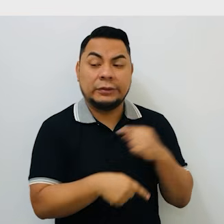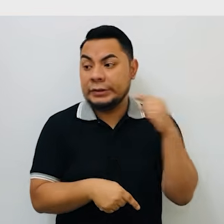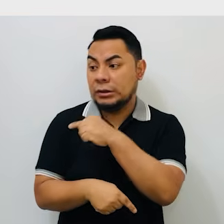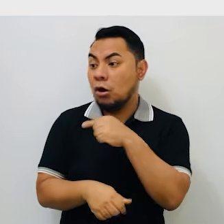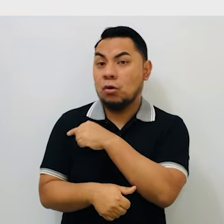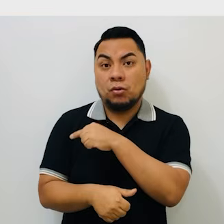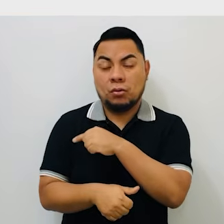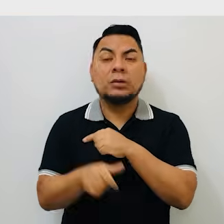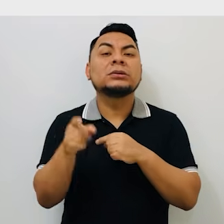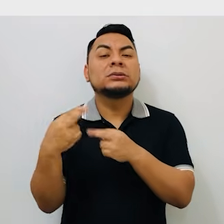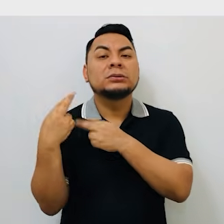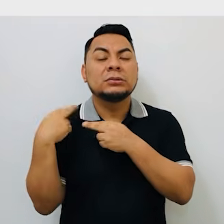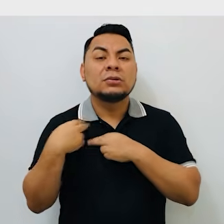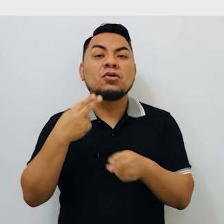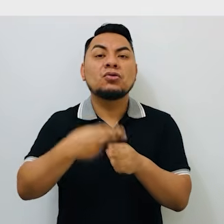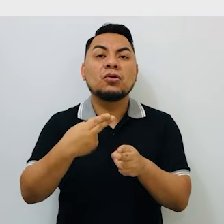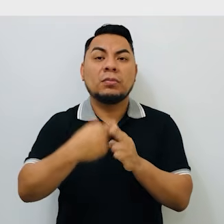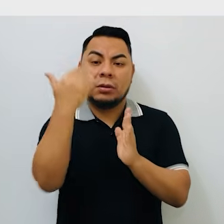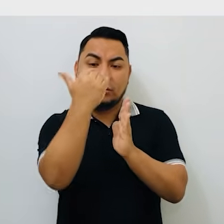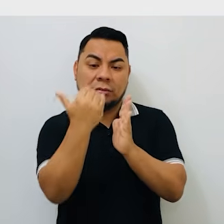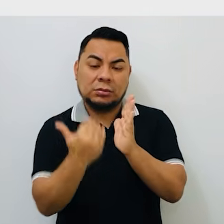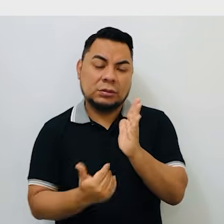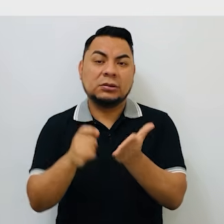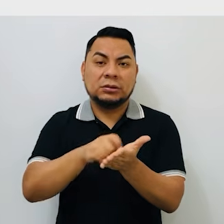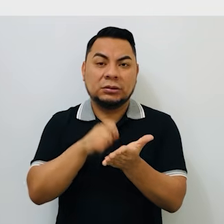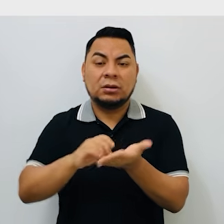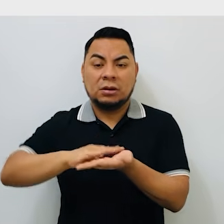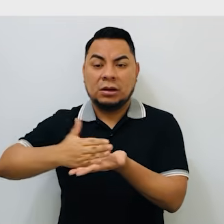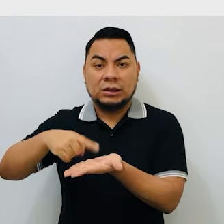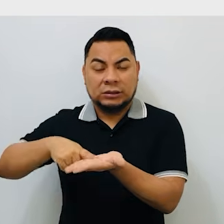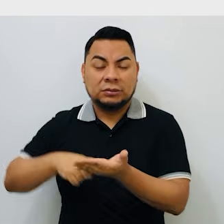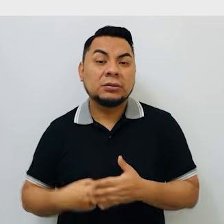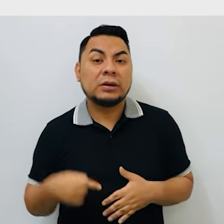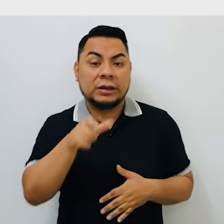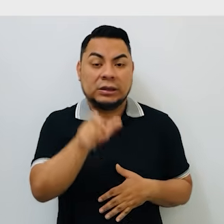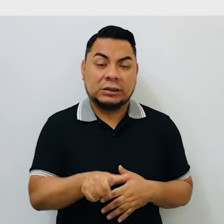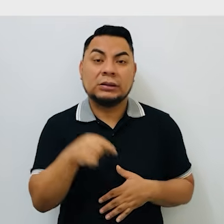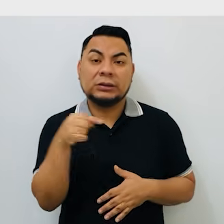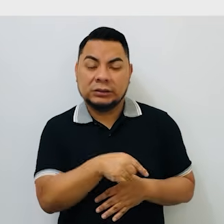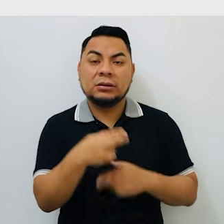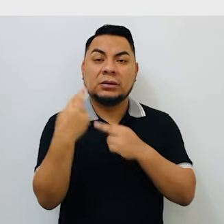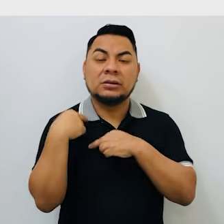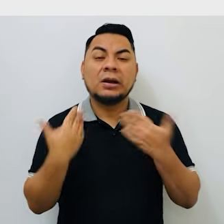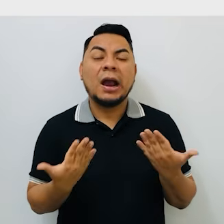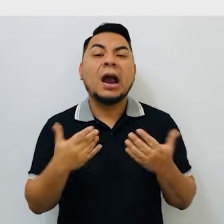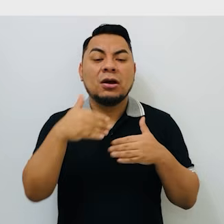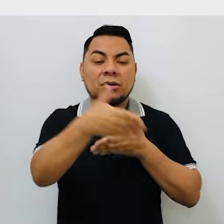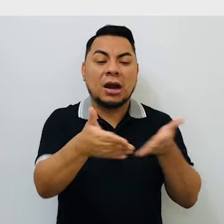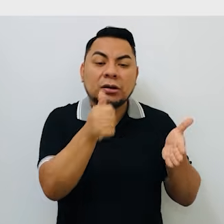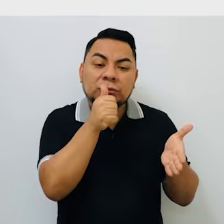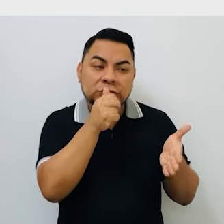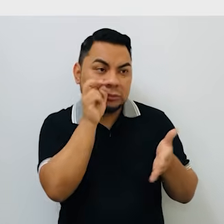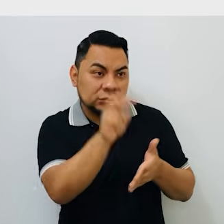secretaria o el secretario se encarga de la lista de electores y del tampón. La o el tercer miembro se hace cargo de